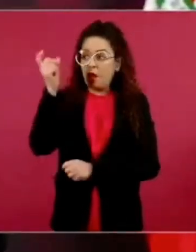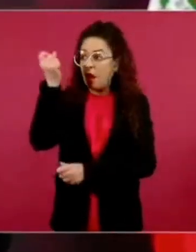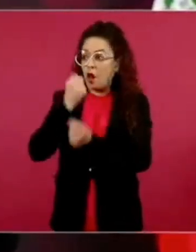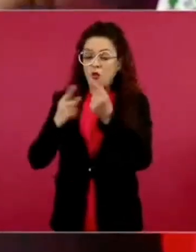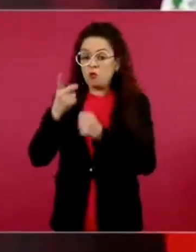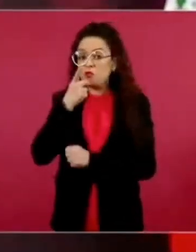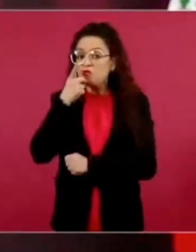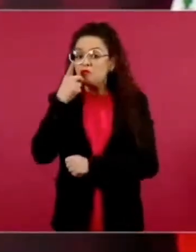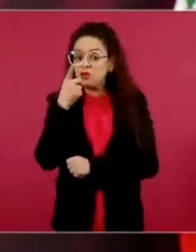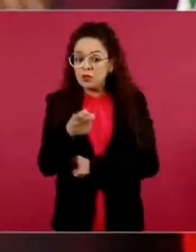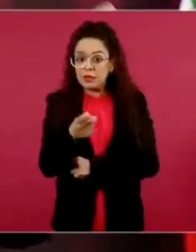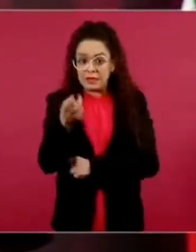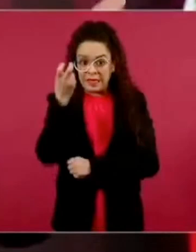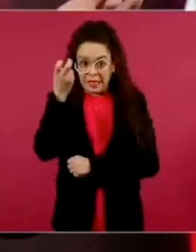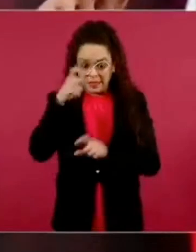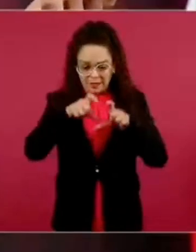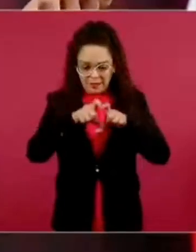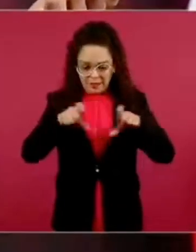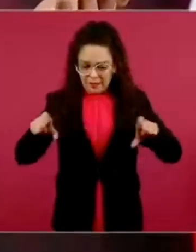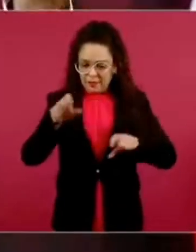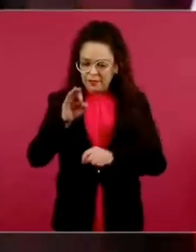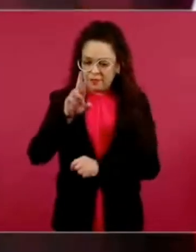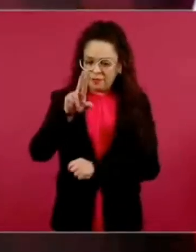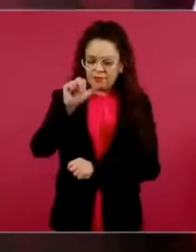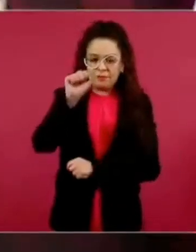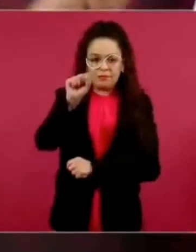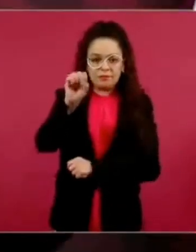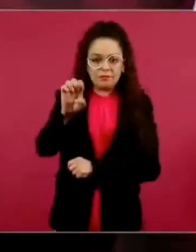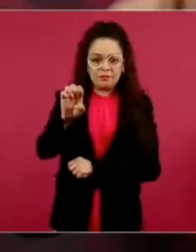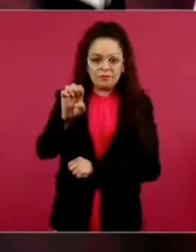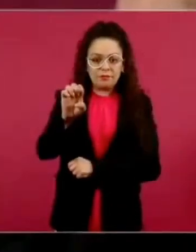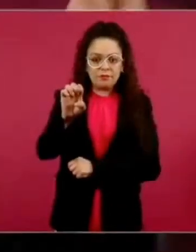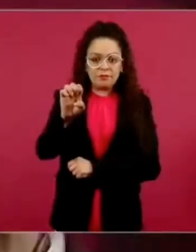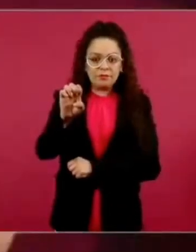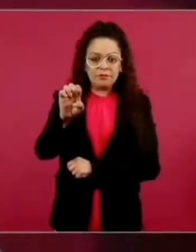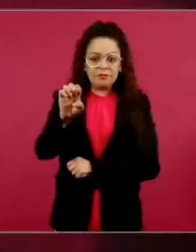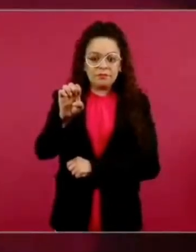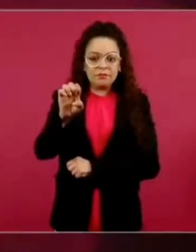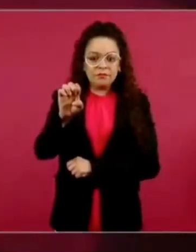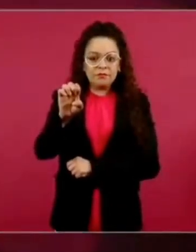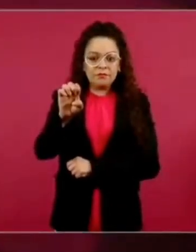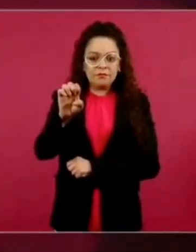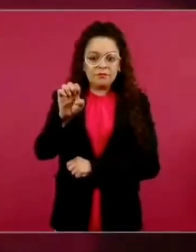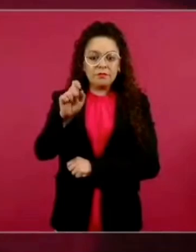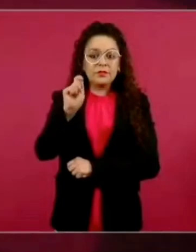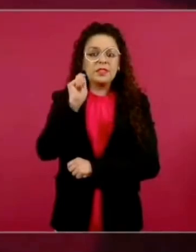que la frase es: el triunfo de la reacción